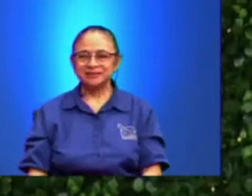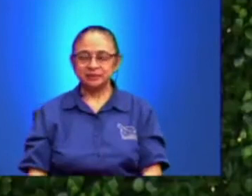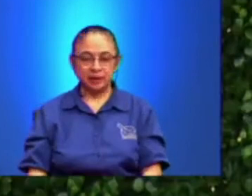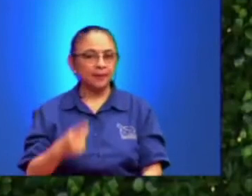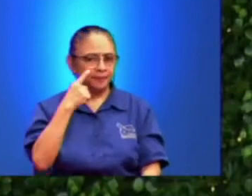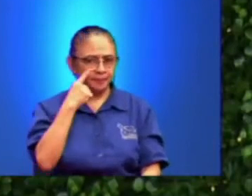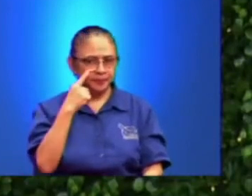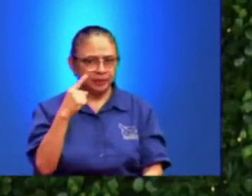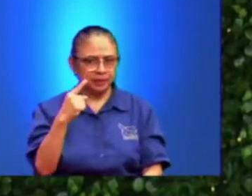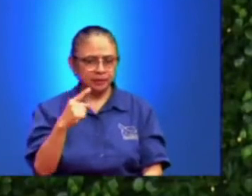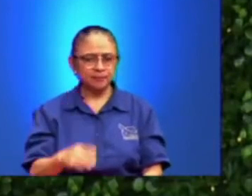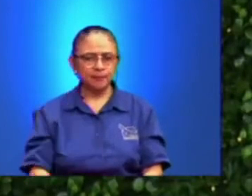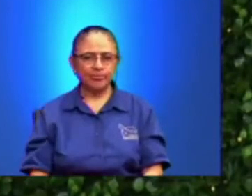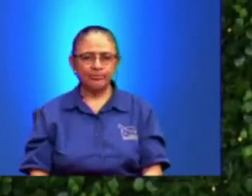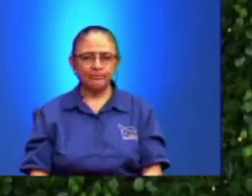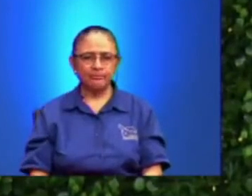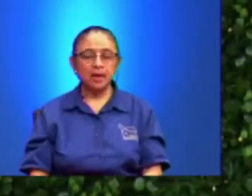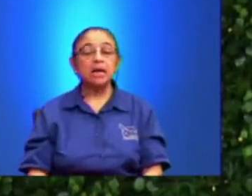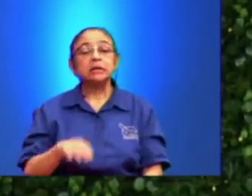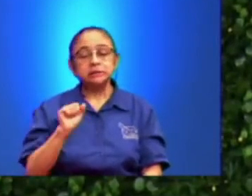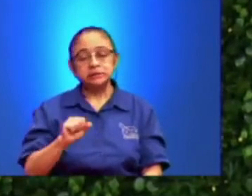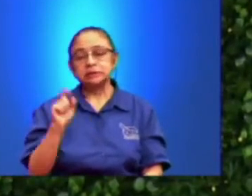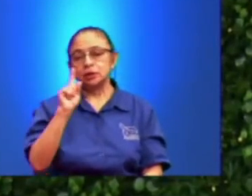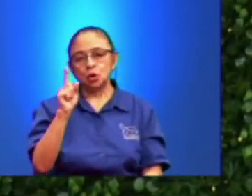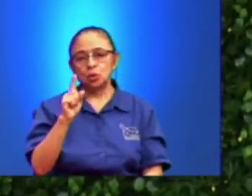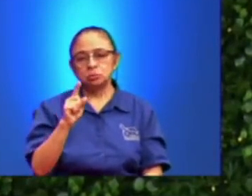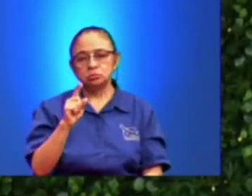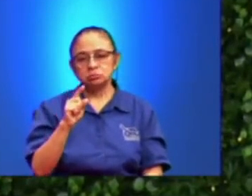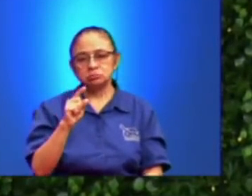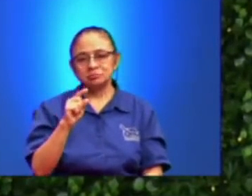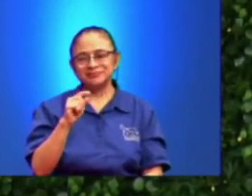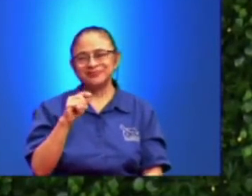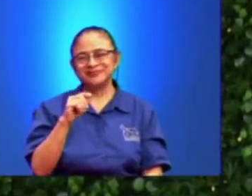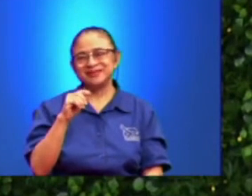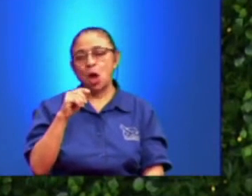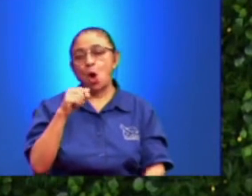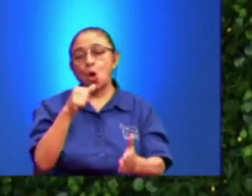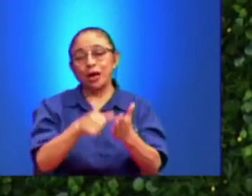ver porque si no eres un cartero